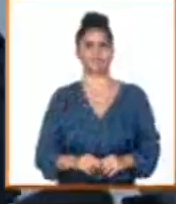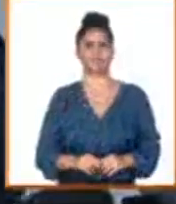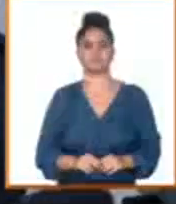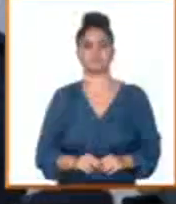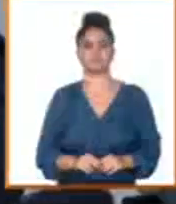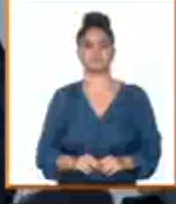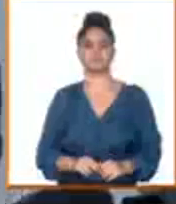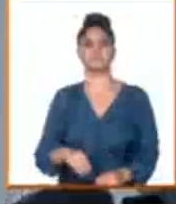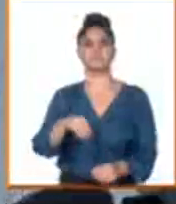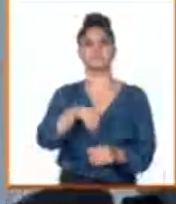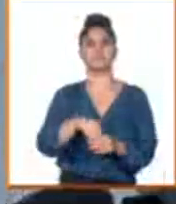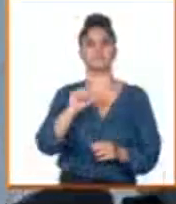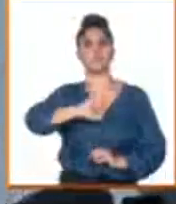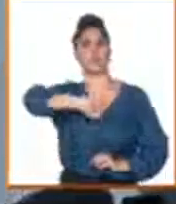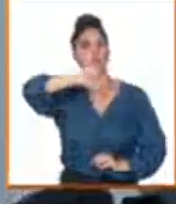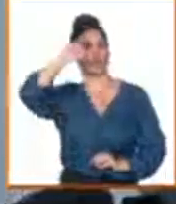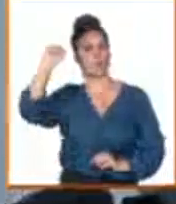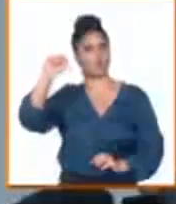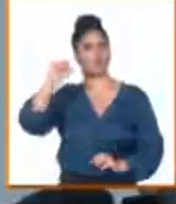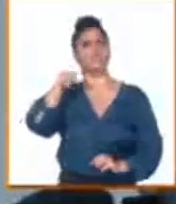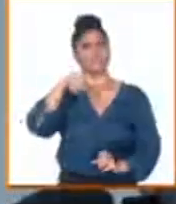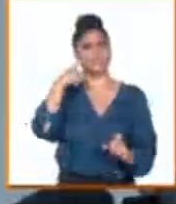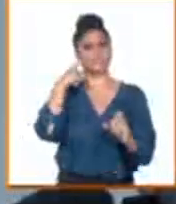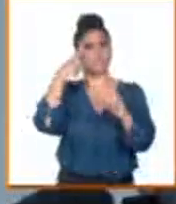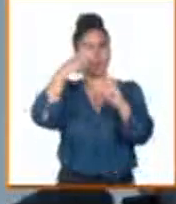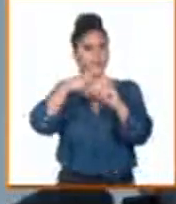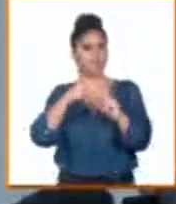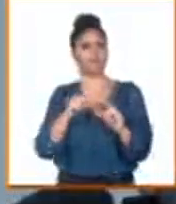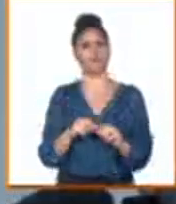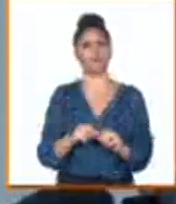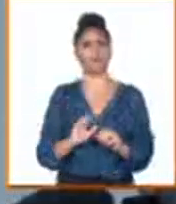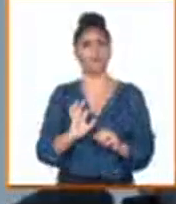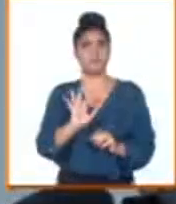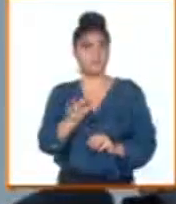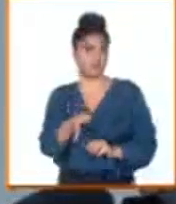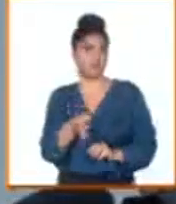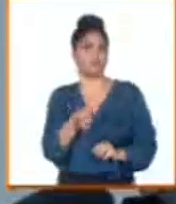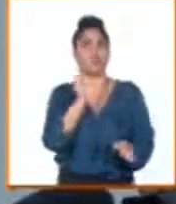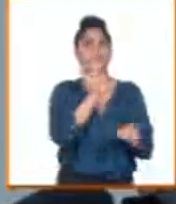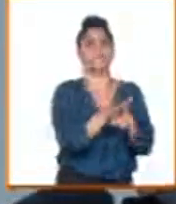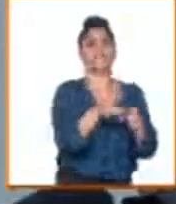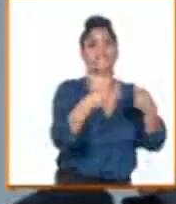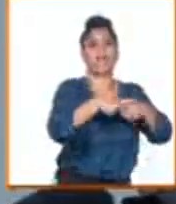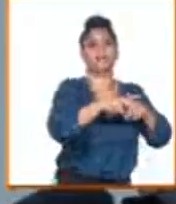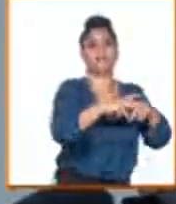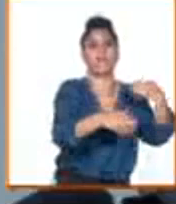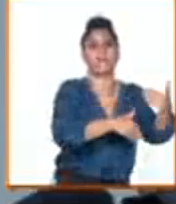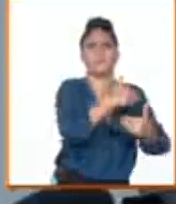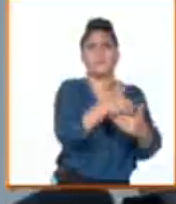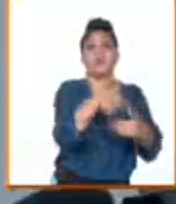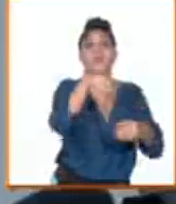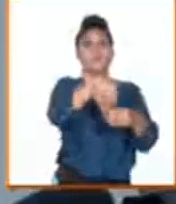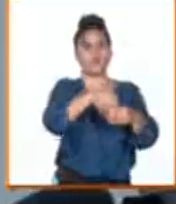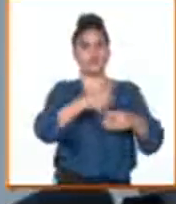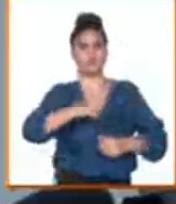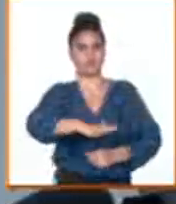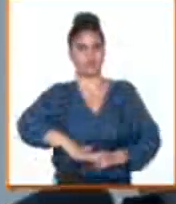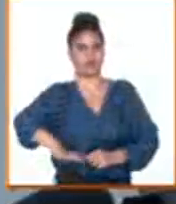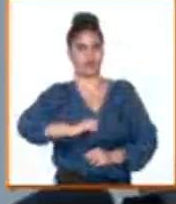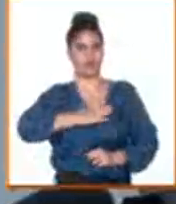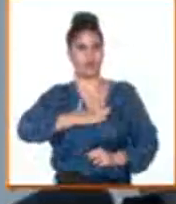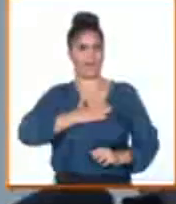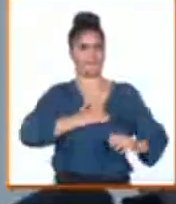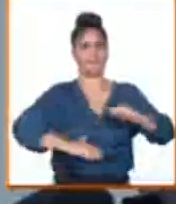logro de ese propósito. Y por eso mandata, la ley mandata a las asambleas municipales, a los consejos